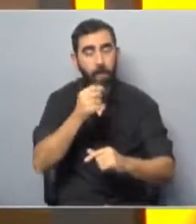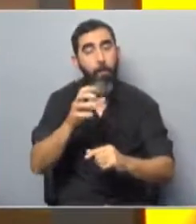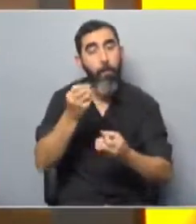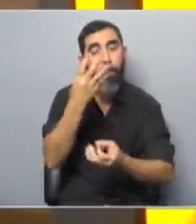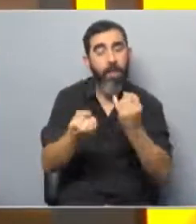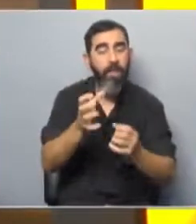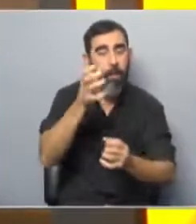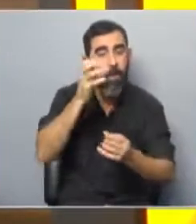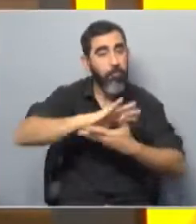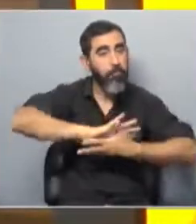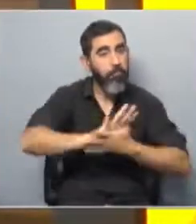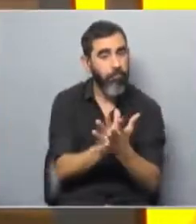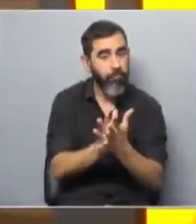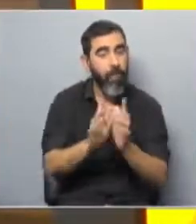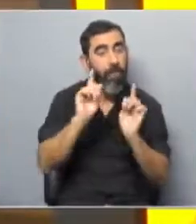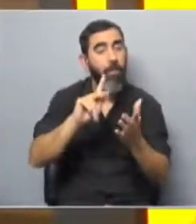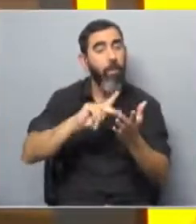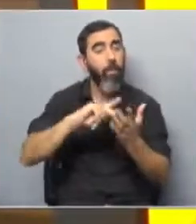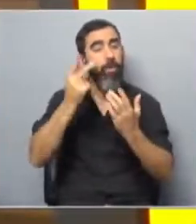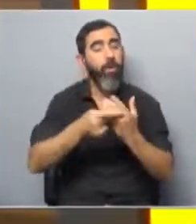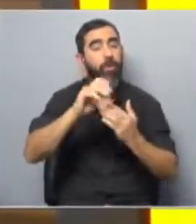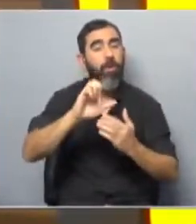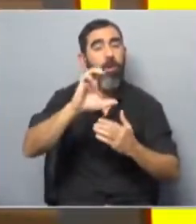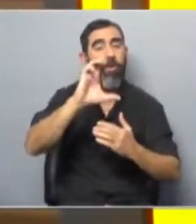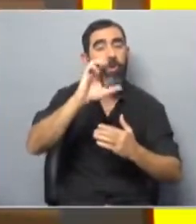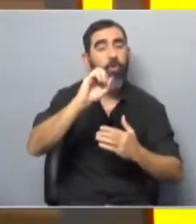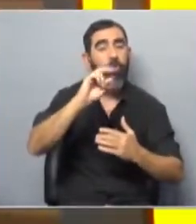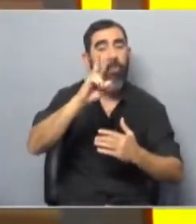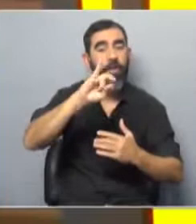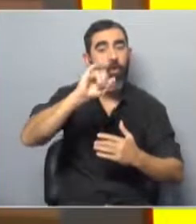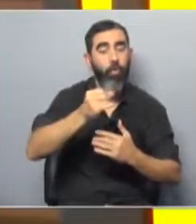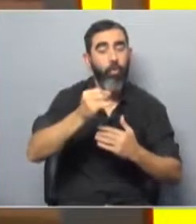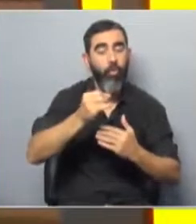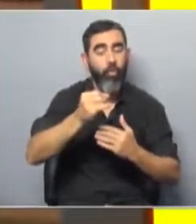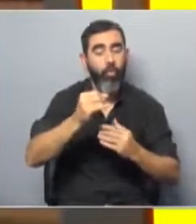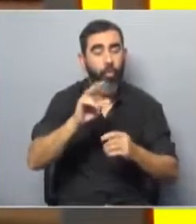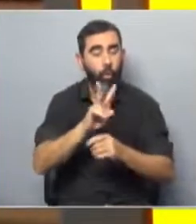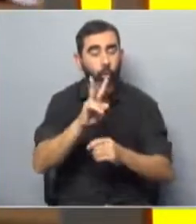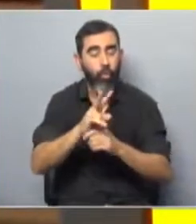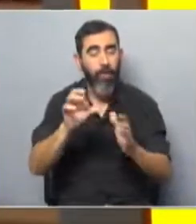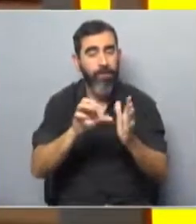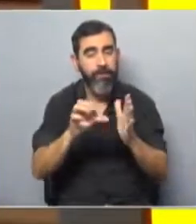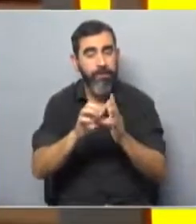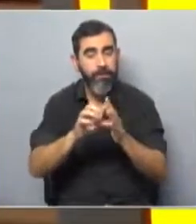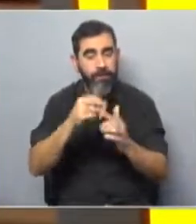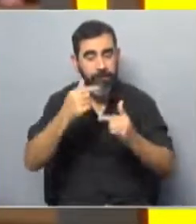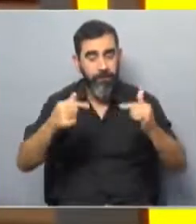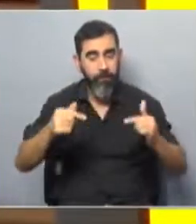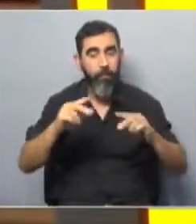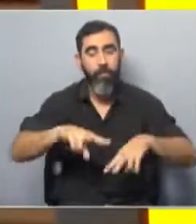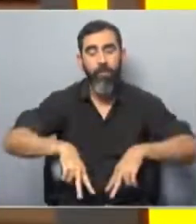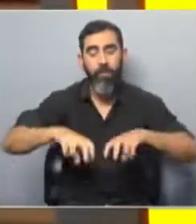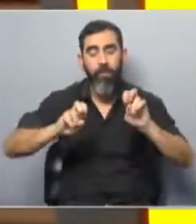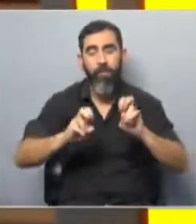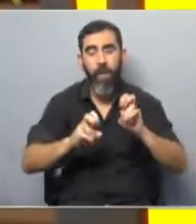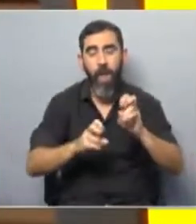de extinción y del proyecto Ecobio, que se encarga del monitoreo de ecosistemas, entre otras cosas, a través del estudio de la